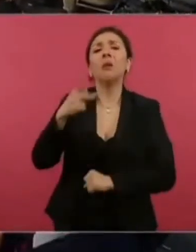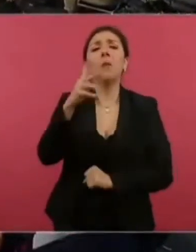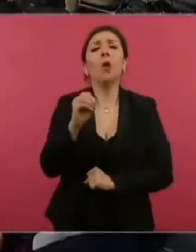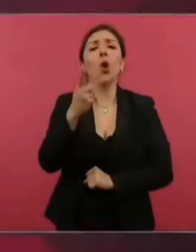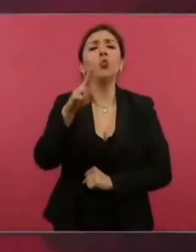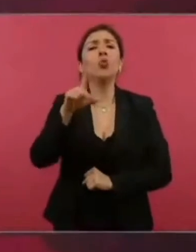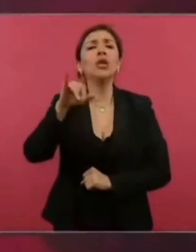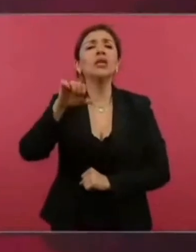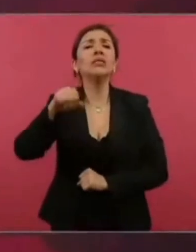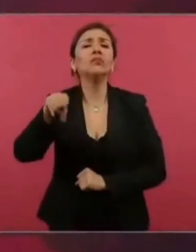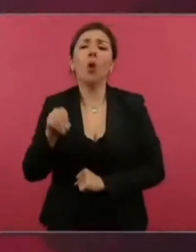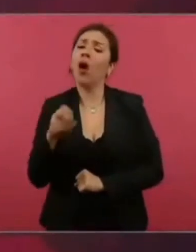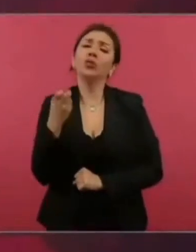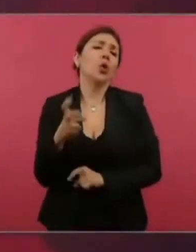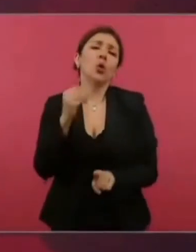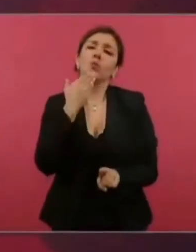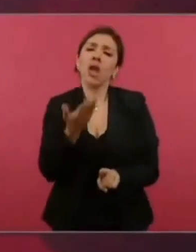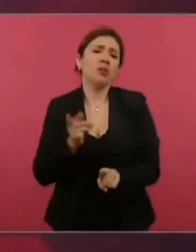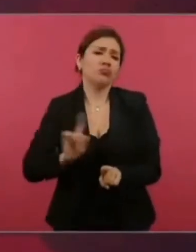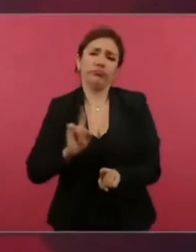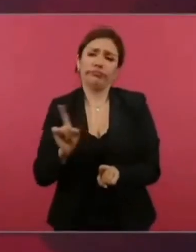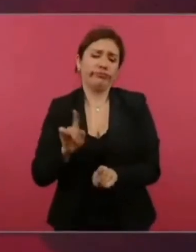Eso es paternalismo.